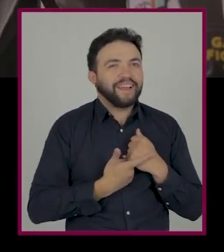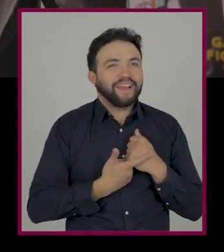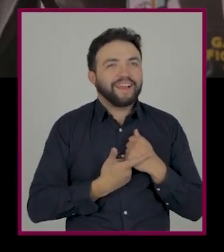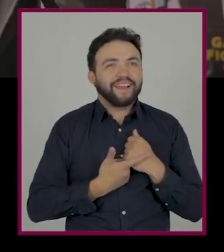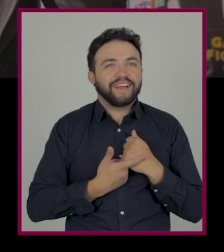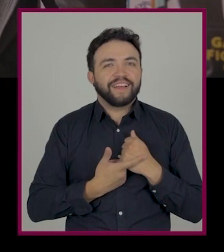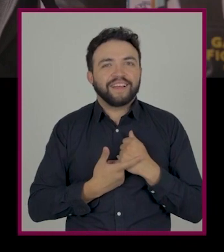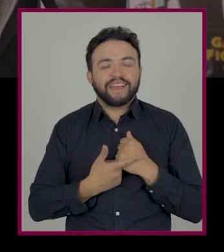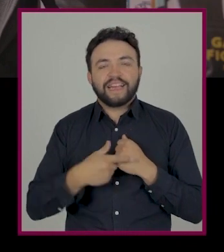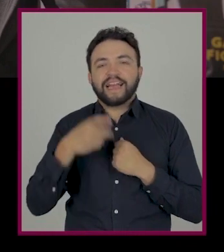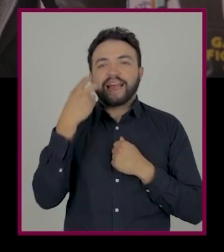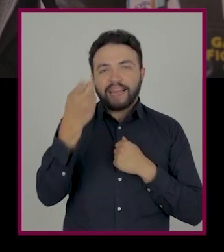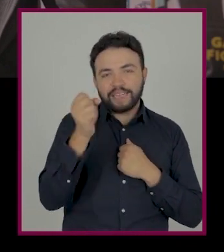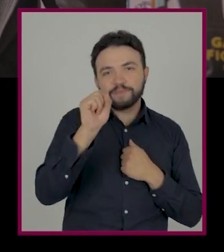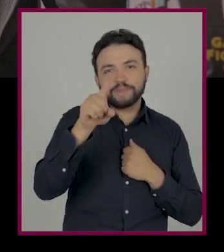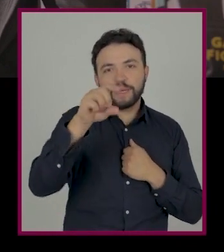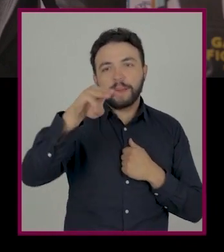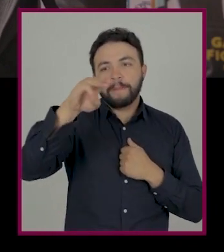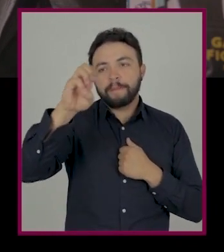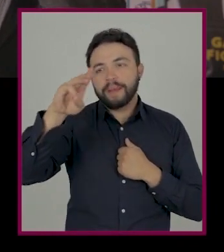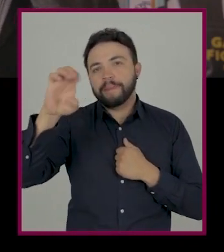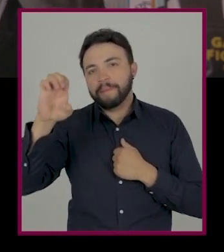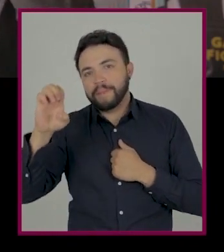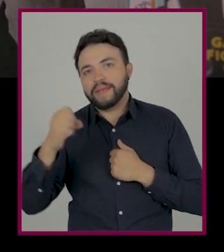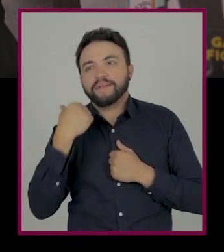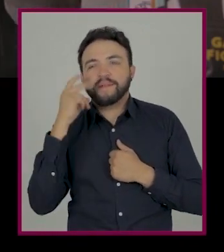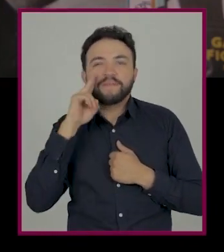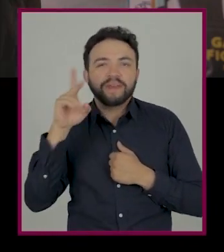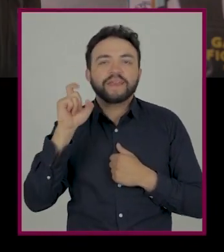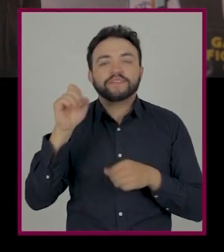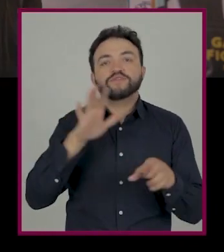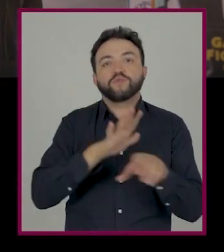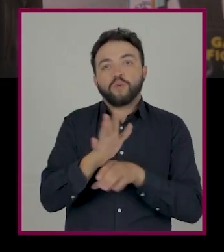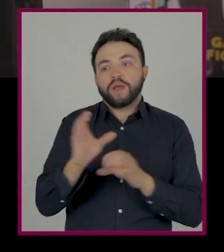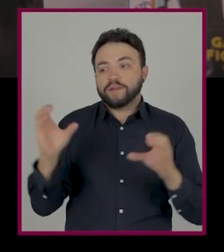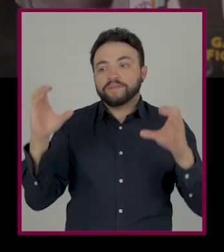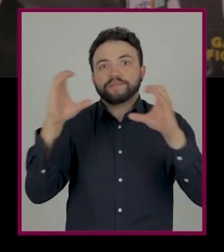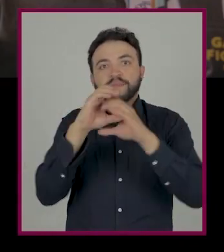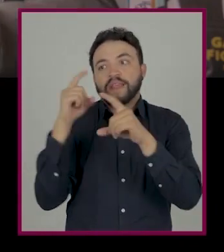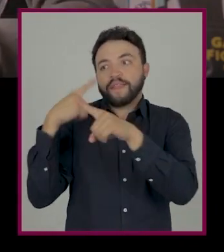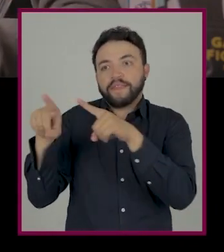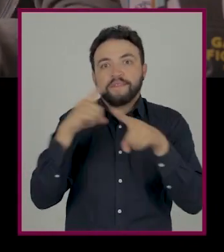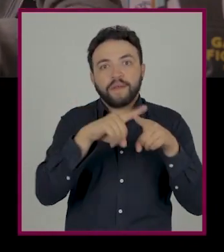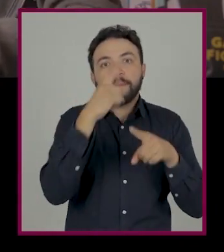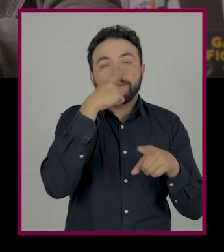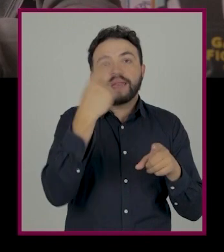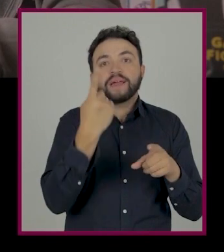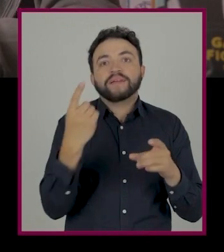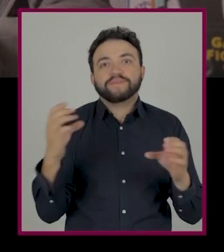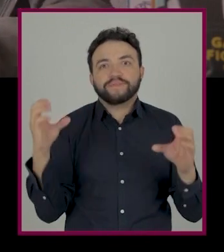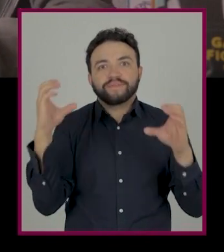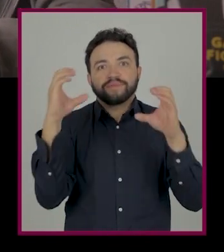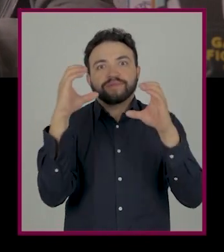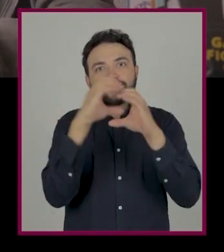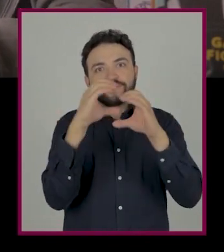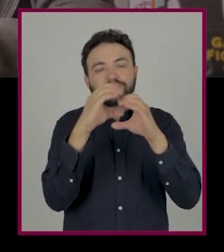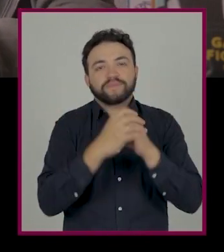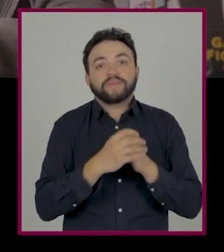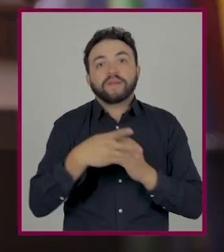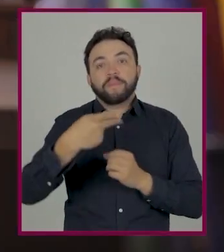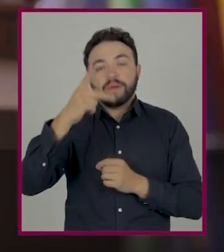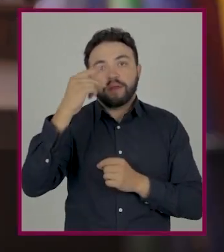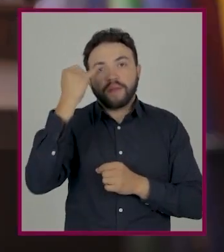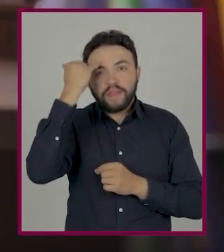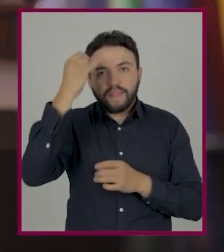¿Dijiste algo? ¿Qué justo es eso? En ese meme se trata de ver qué tienen en común diferentes elementos y hacer que se